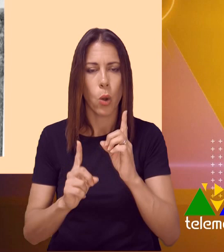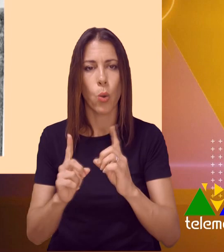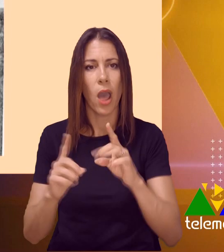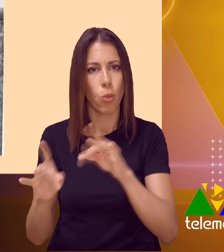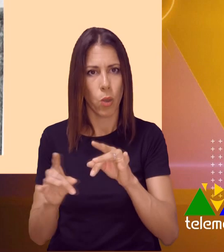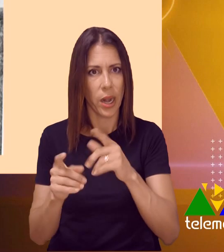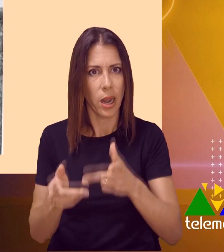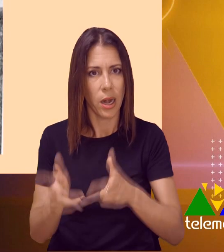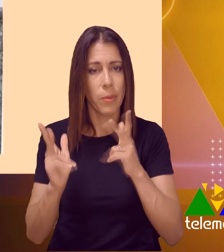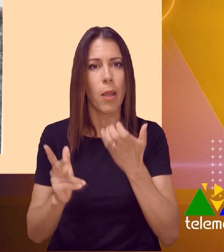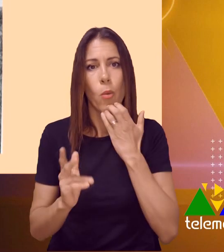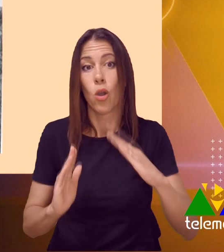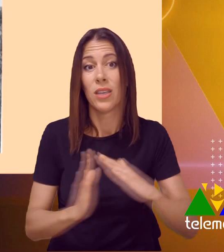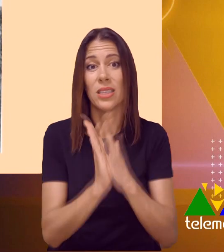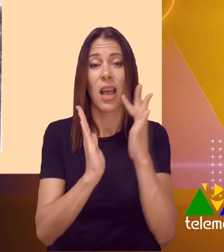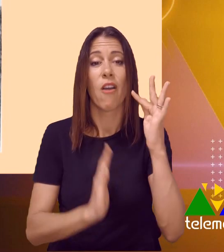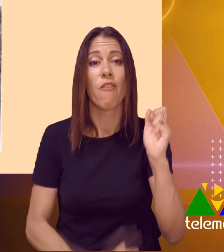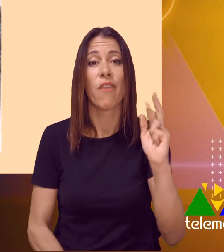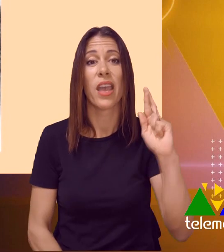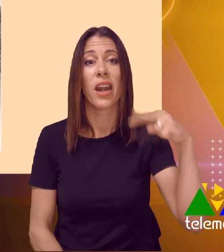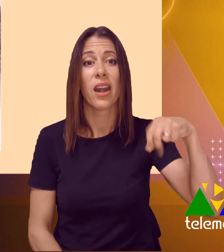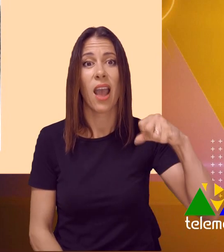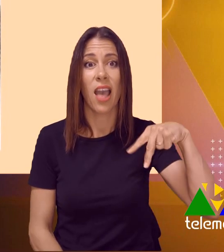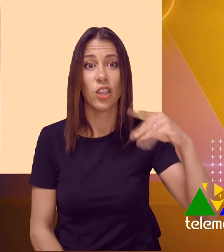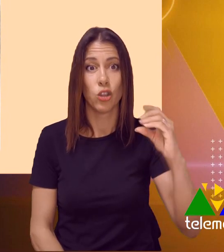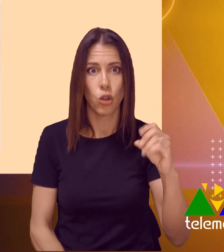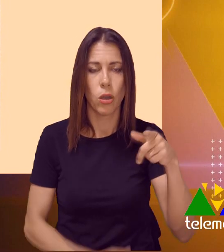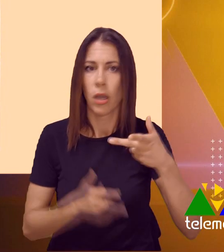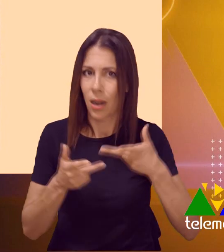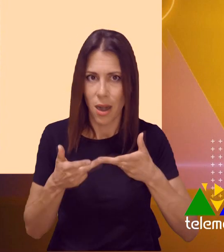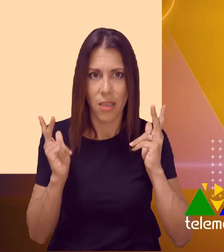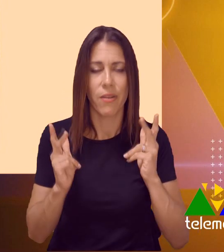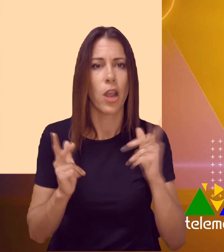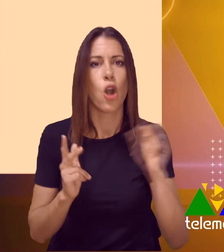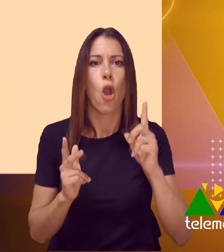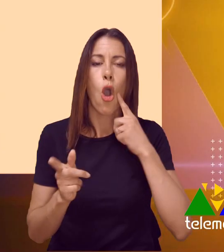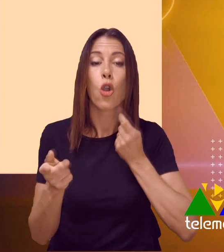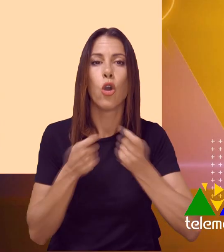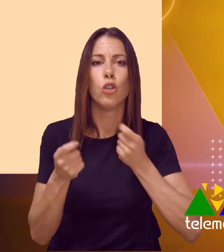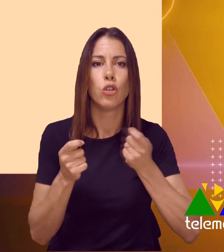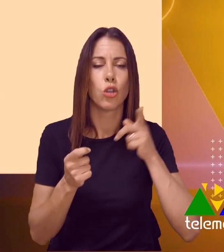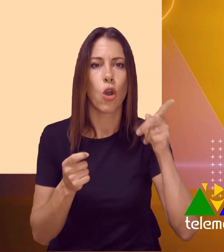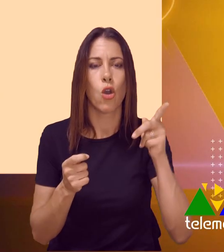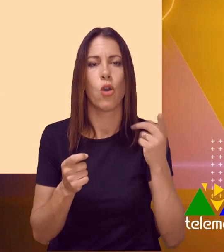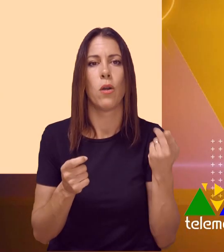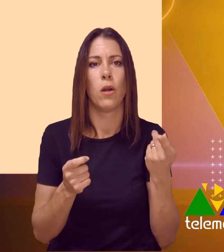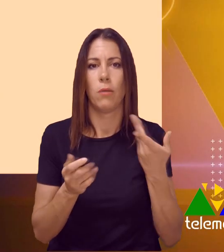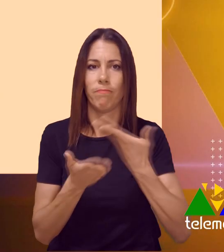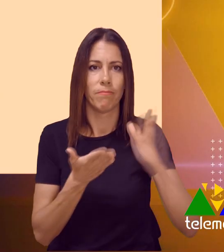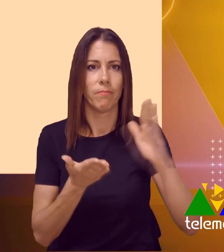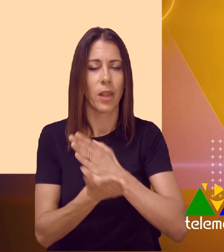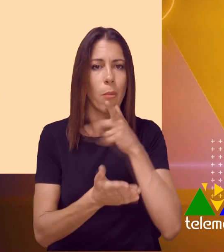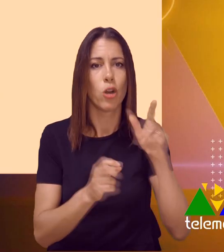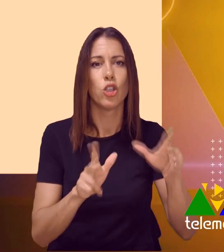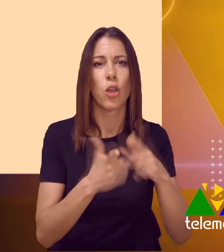Por ejemplo, la de San Fernando, la motrileña, que fue una azucarera que quedó libre, no quedó bajo el control de la Sociedad